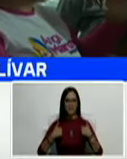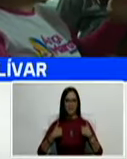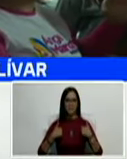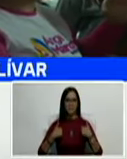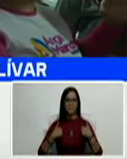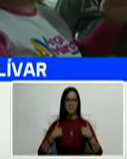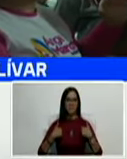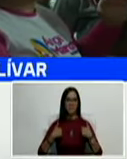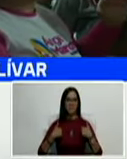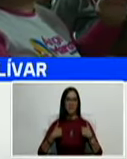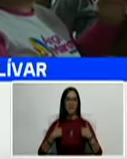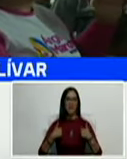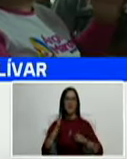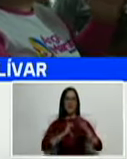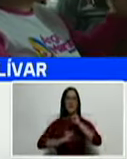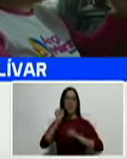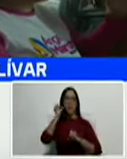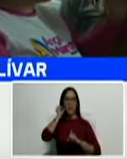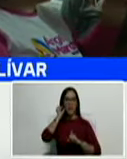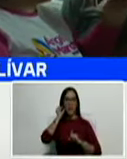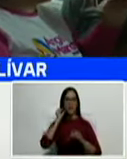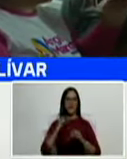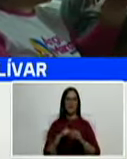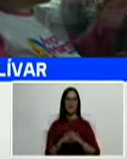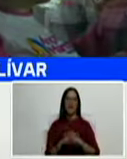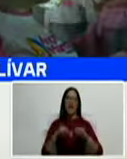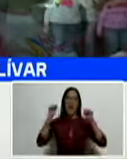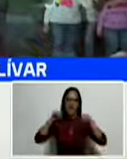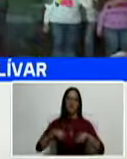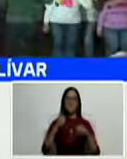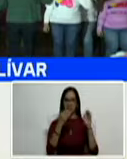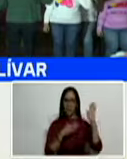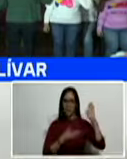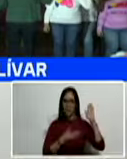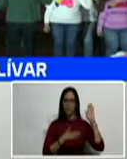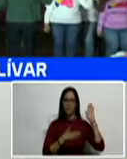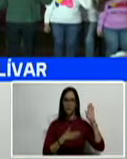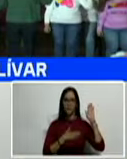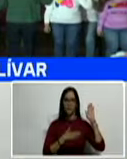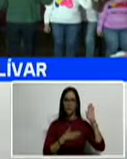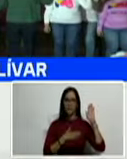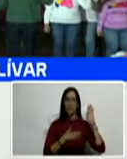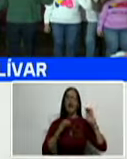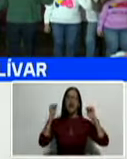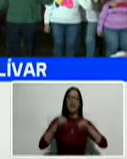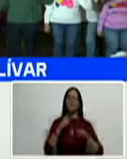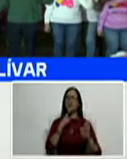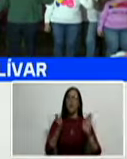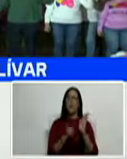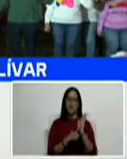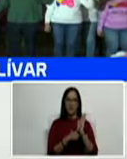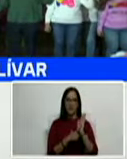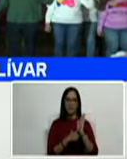feminista, así lo juro, así lo cumpliré.